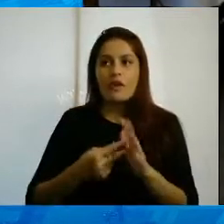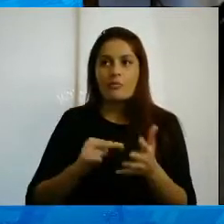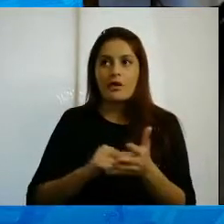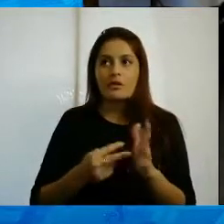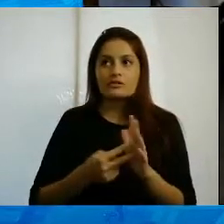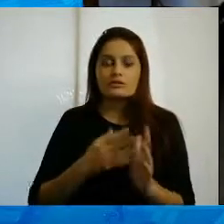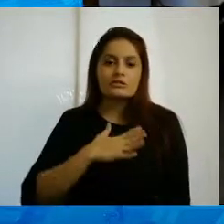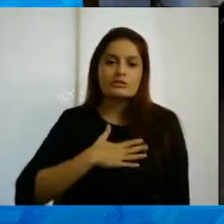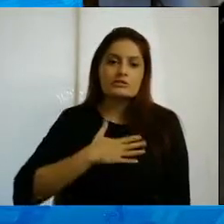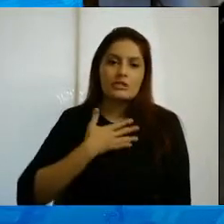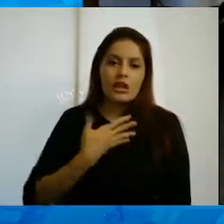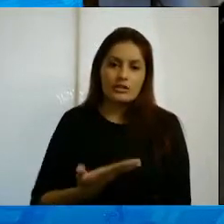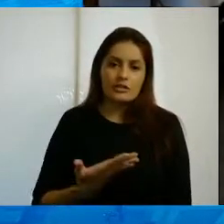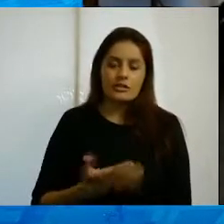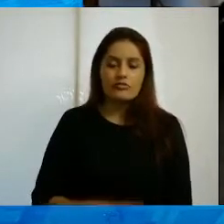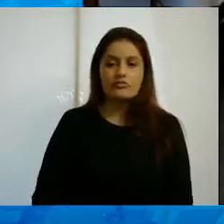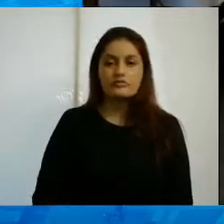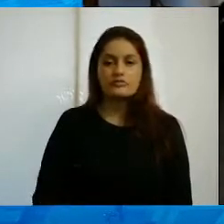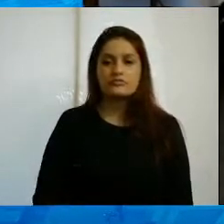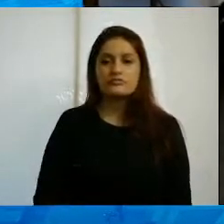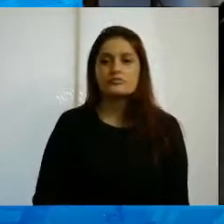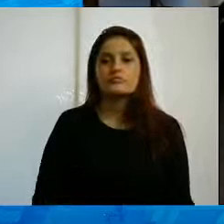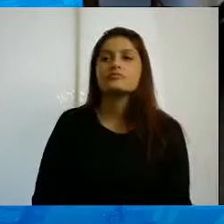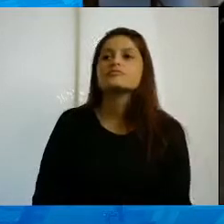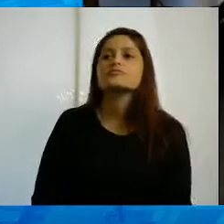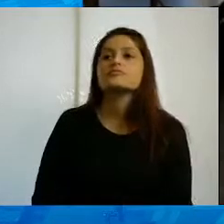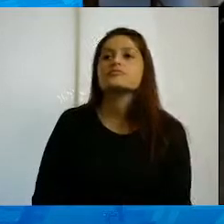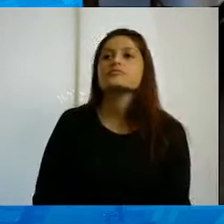los problemas que eso les produce.